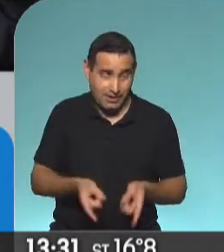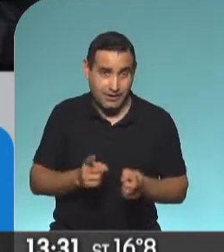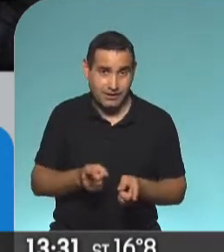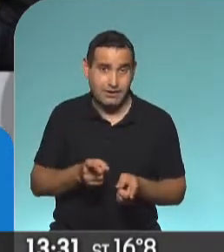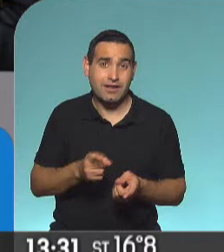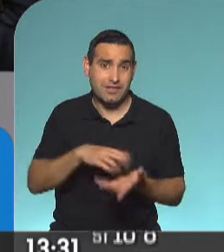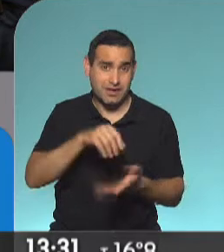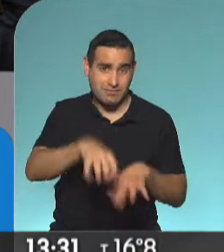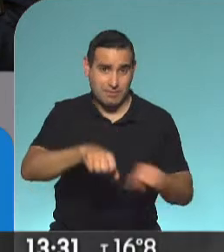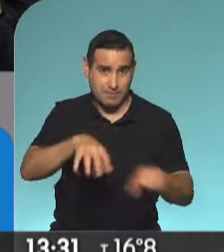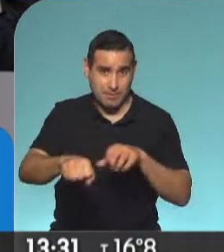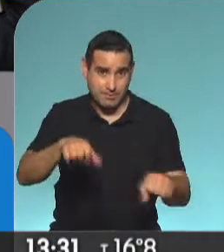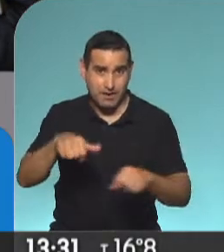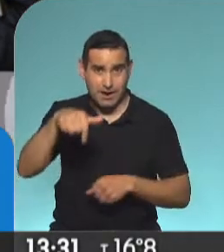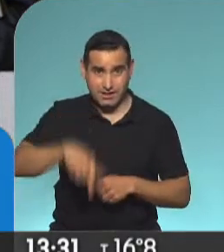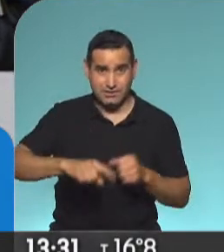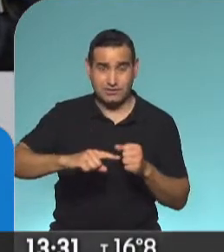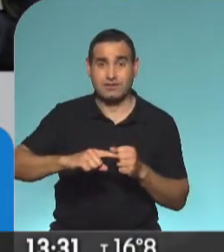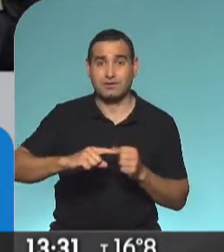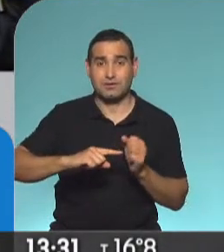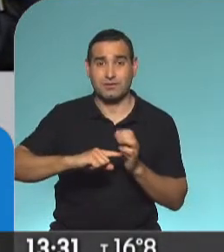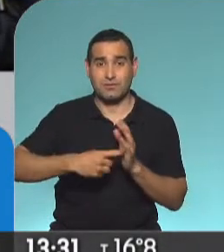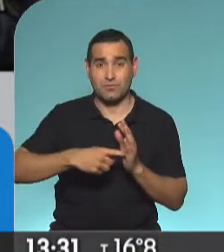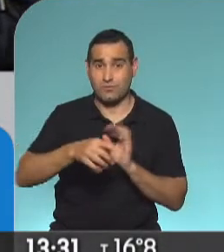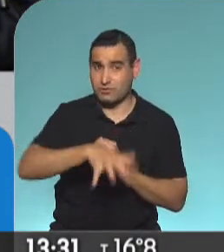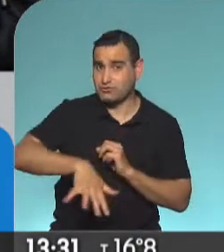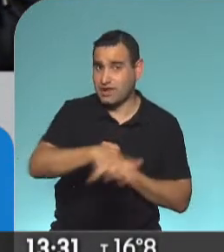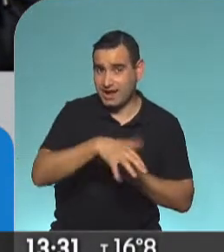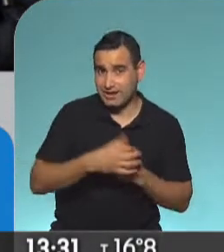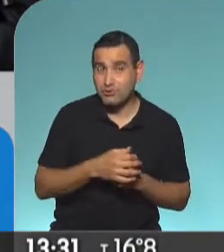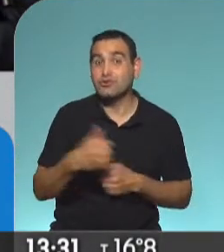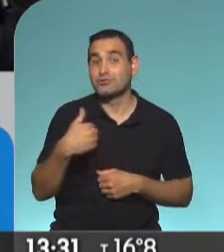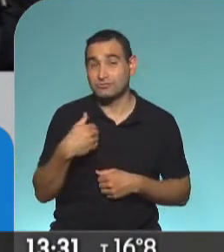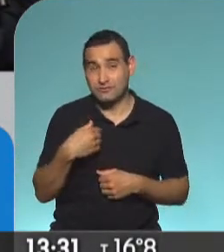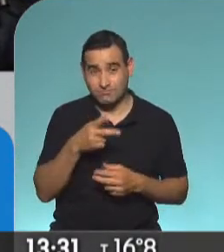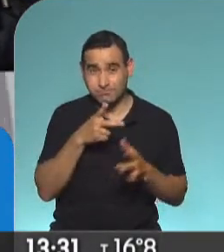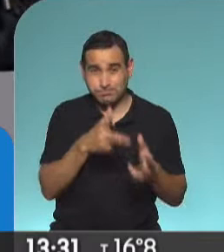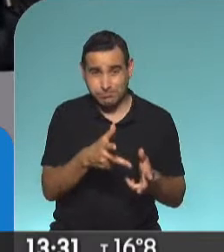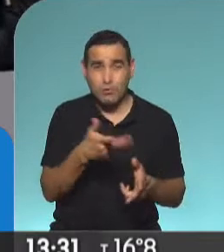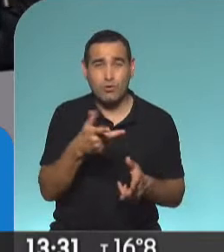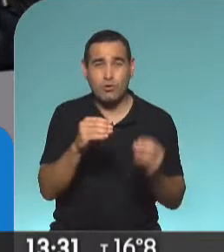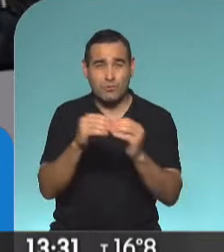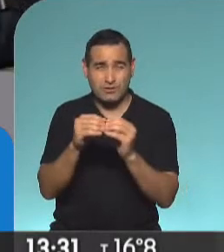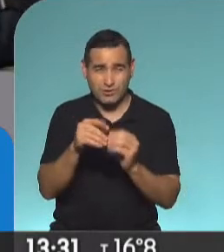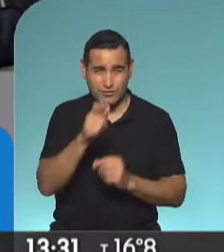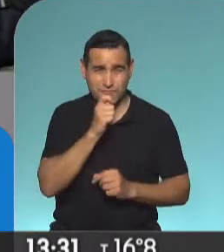con el indoamericano acá en la ciudad autónoma de Buenos Aires. De hecho, yo le decía a unos colegas